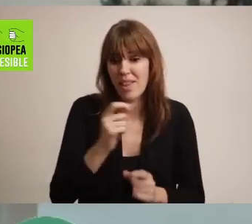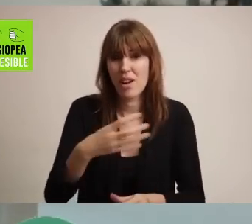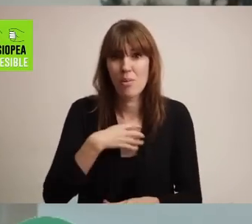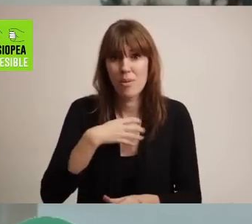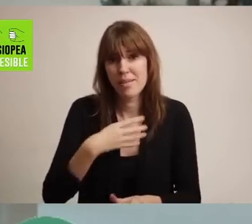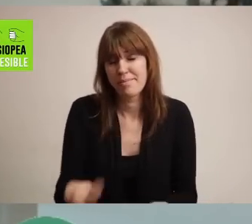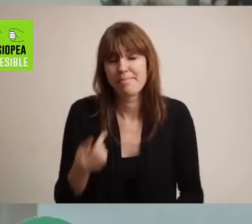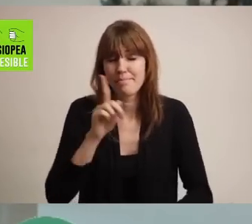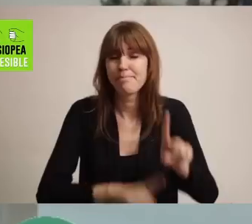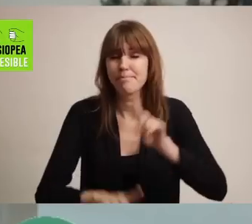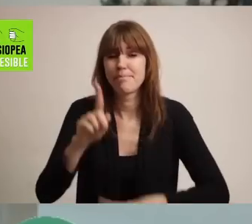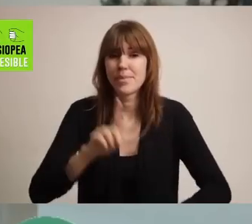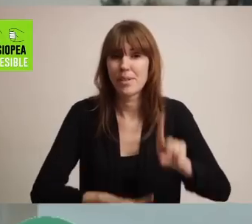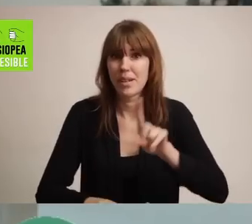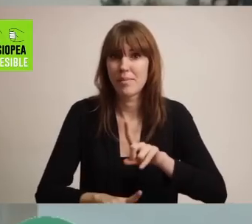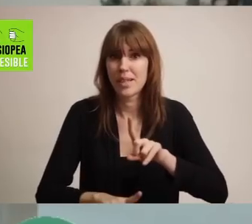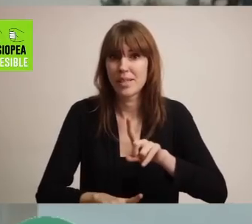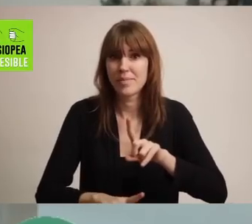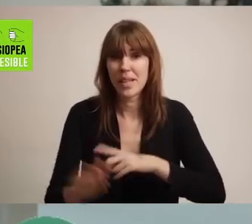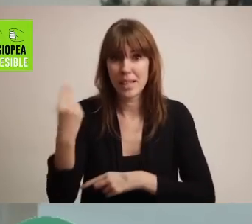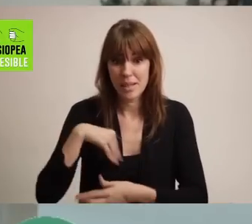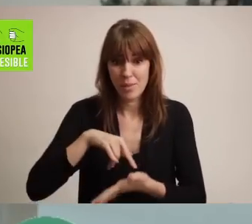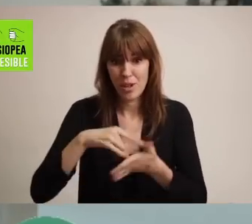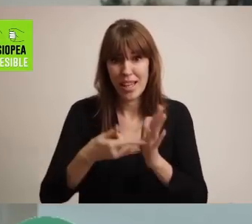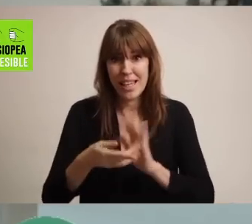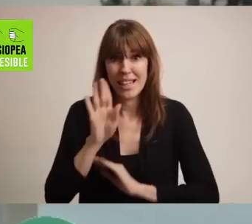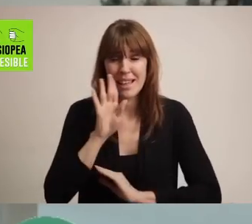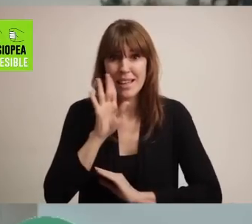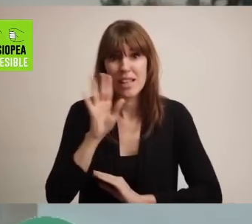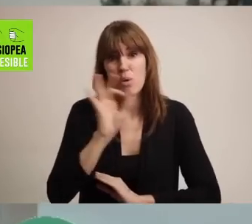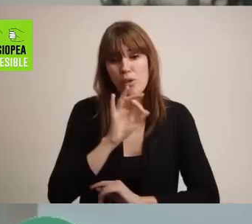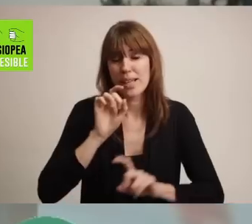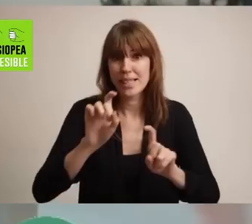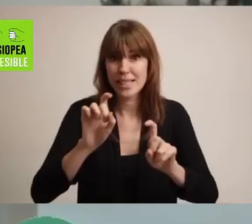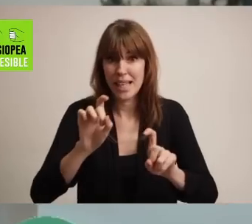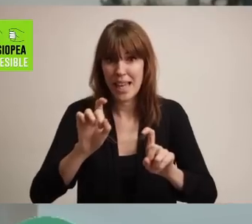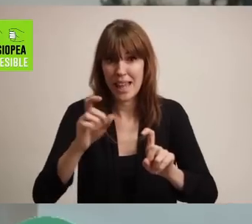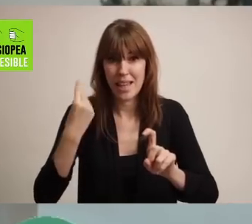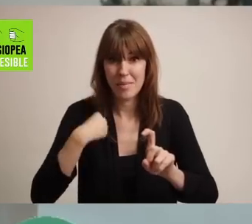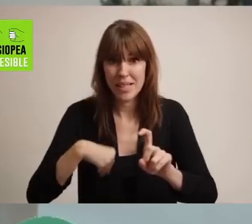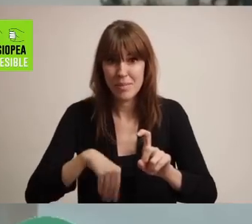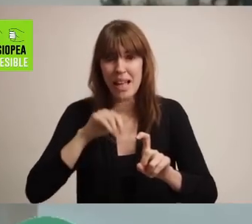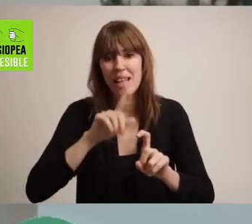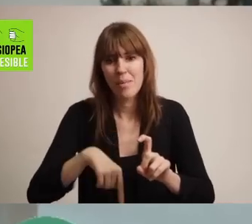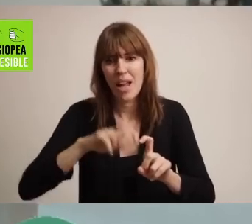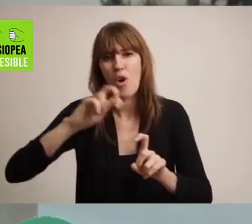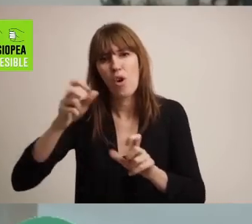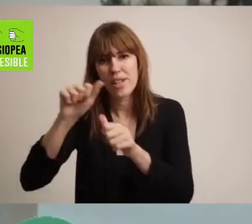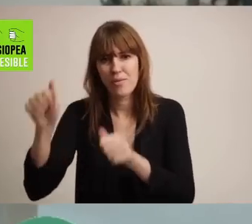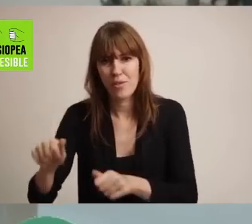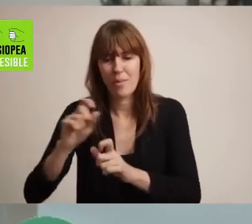También se les da esa técnica o esa enseñanza Hay muchas otras formas de dar.